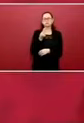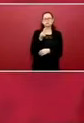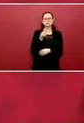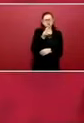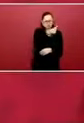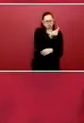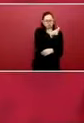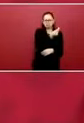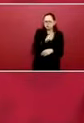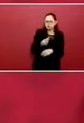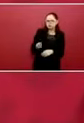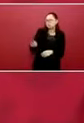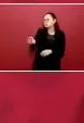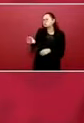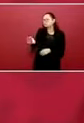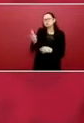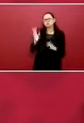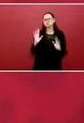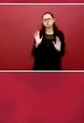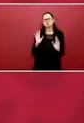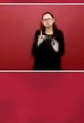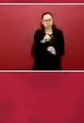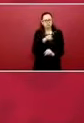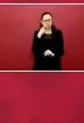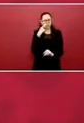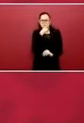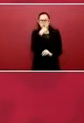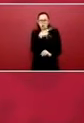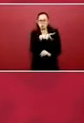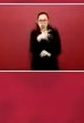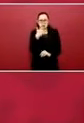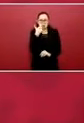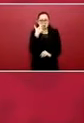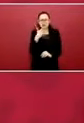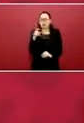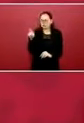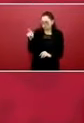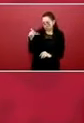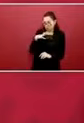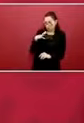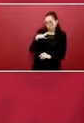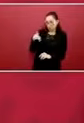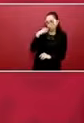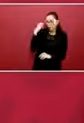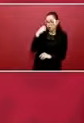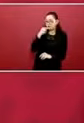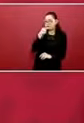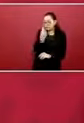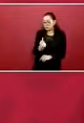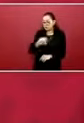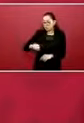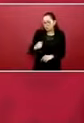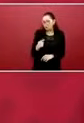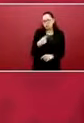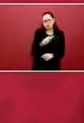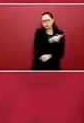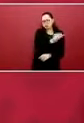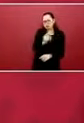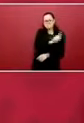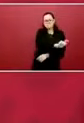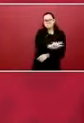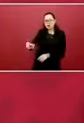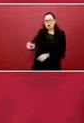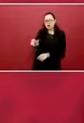entregar esos recursos a quienes manejan o administran las estancias infantiles, o